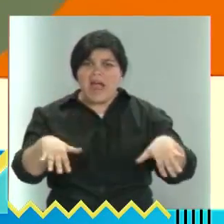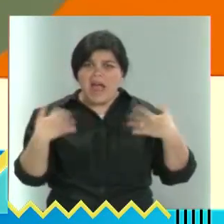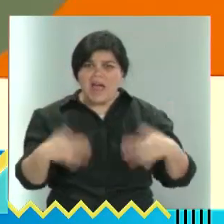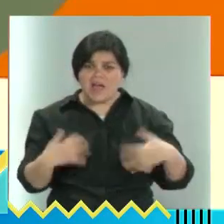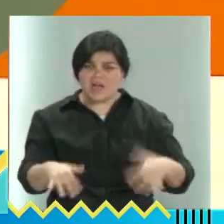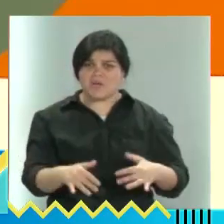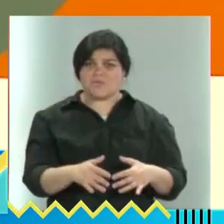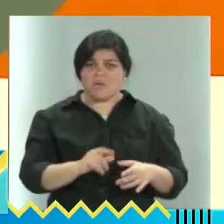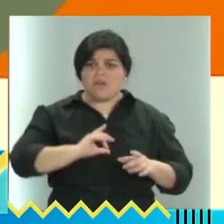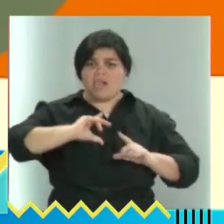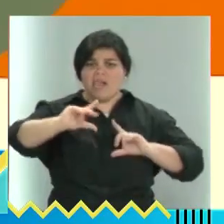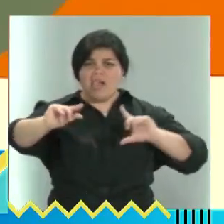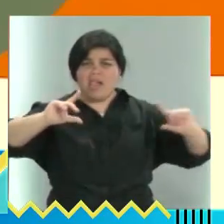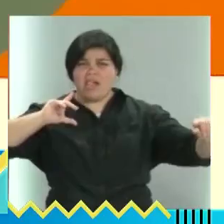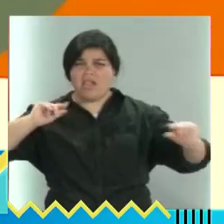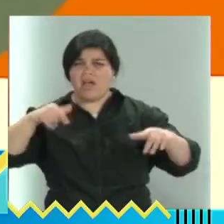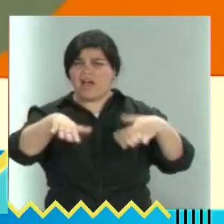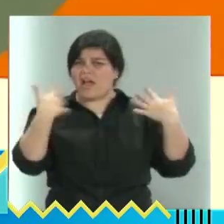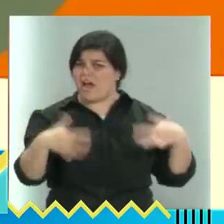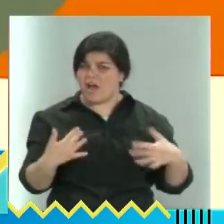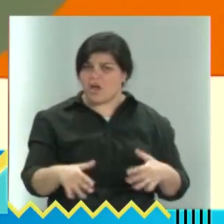carísimo. Muchas veces han habido